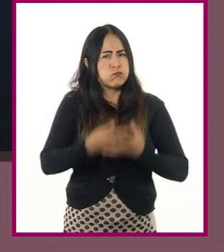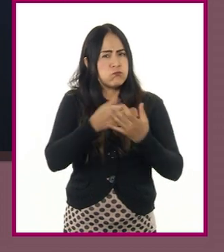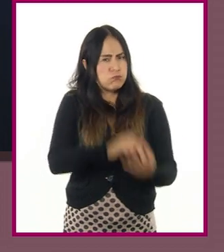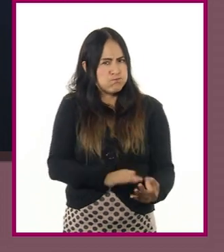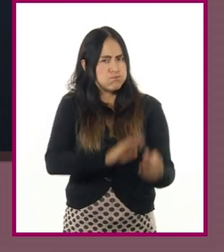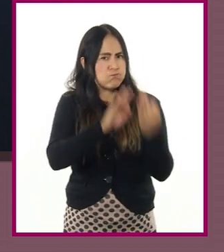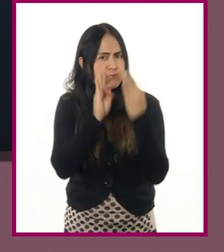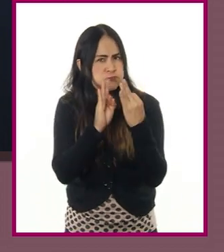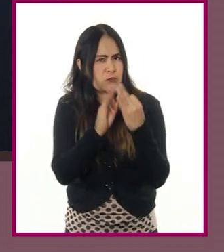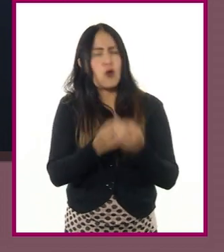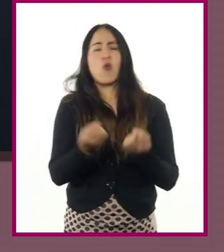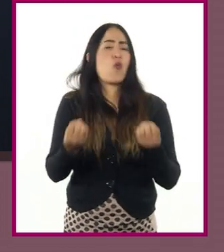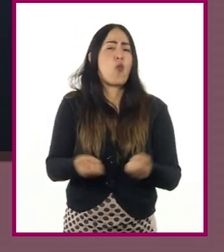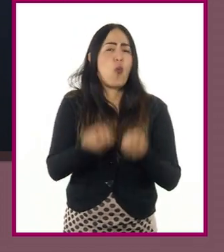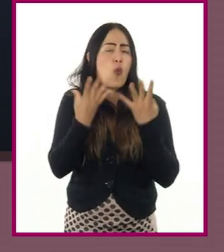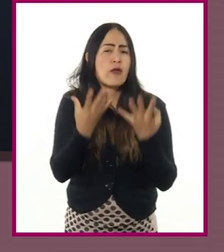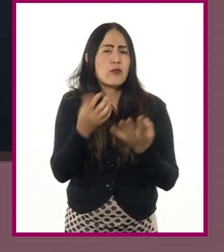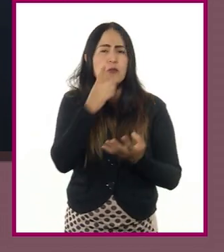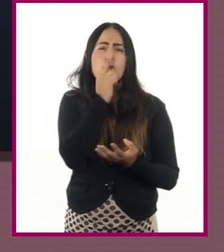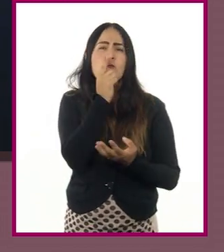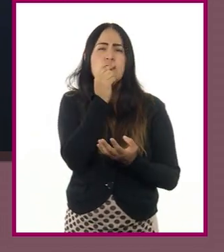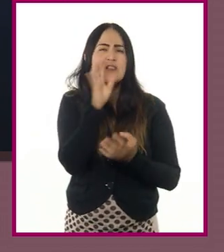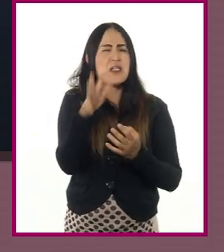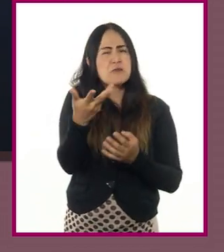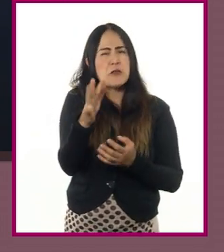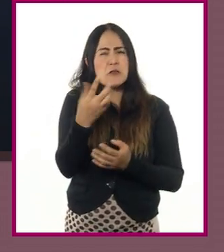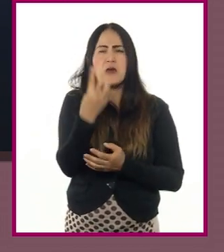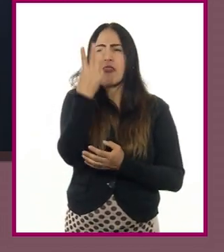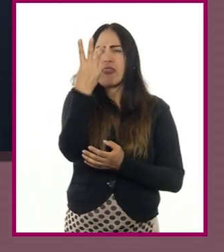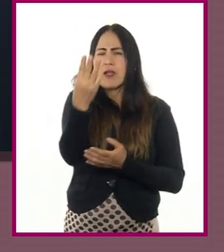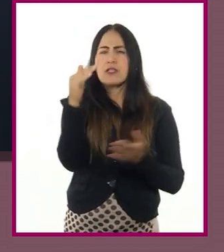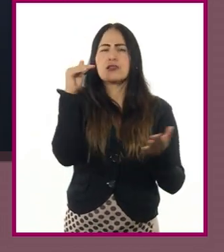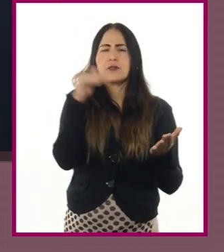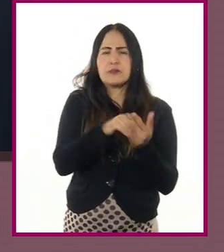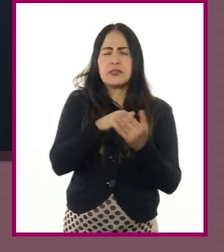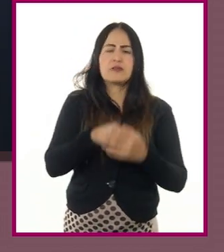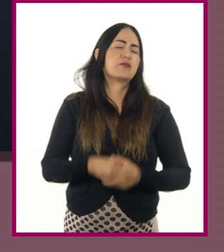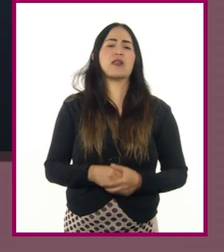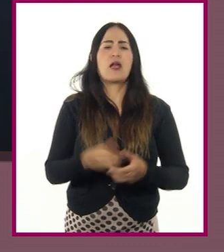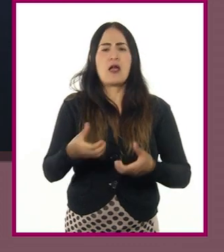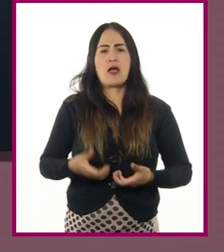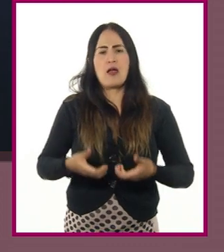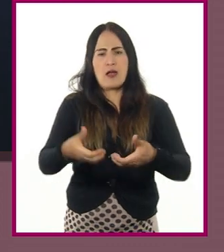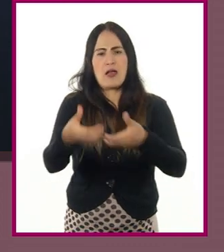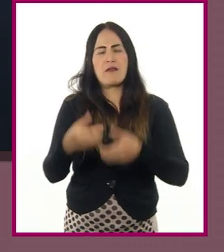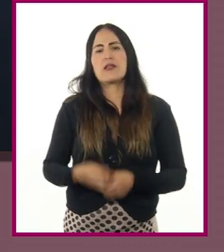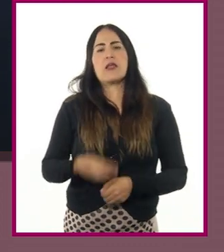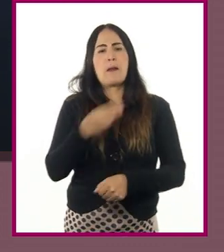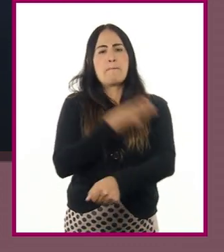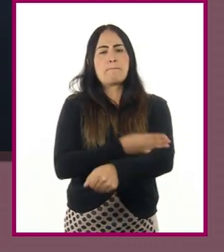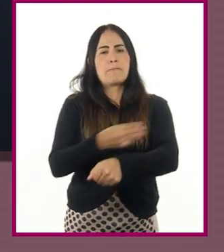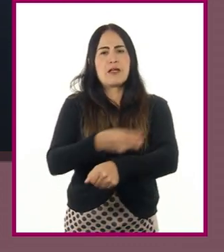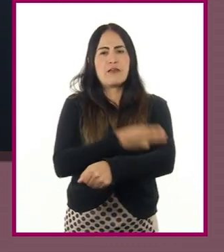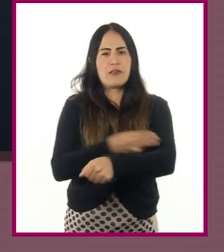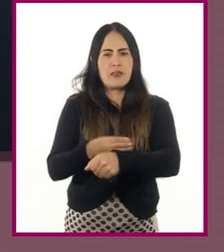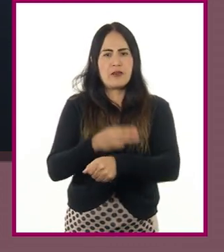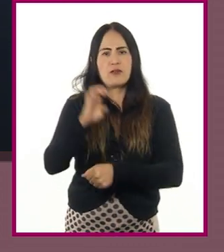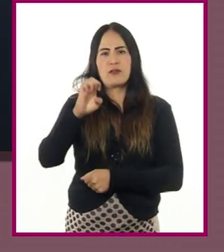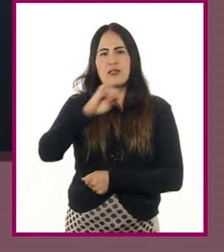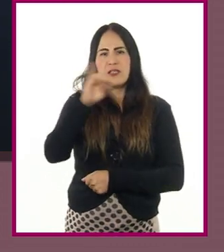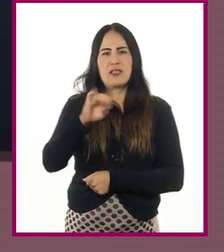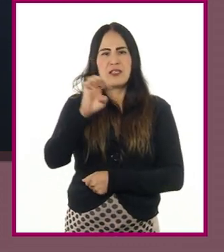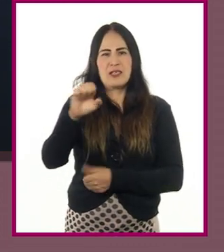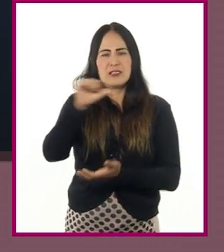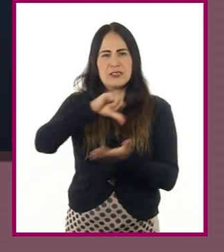Aproximadamente 3000 policías. Los agarran por Avenida Madero, entre Eje Central y el